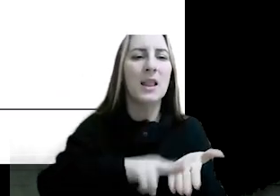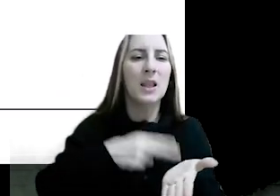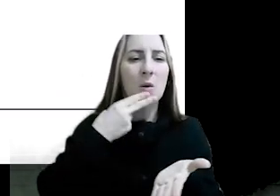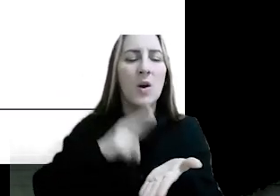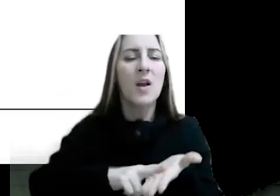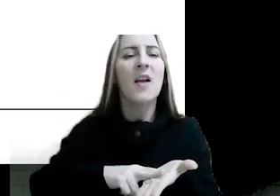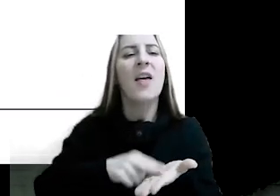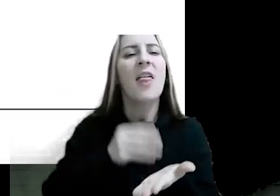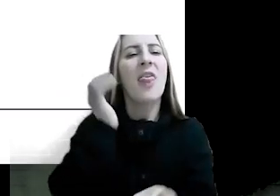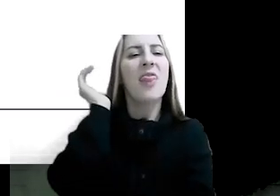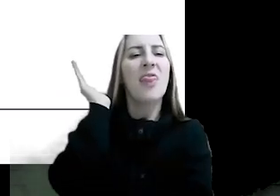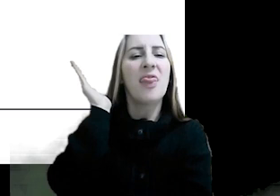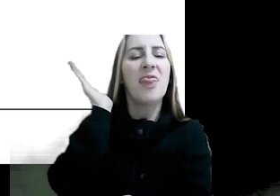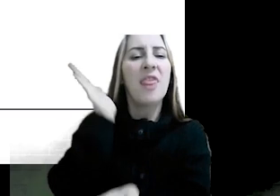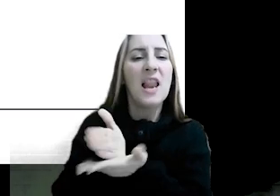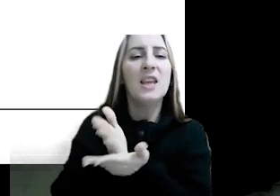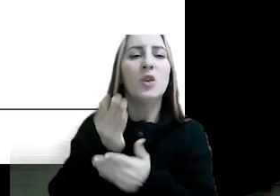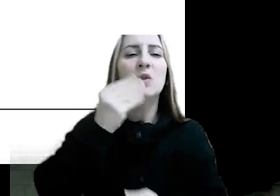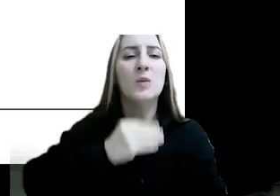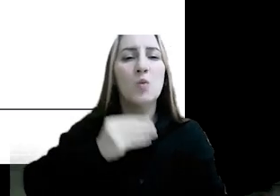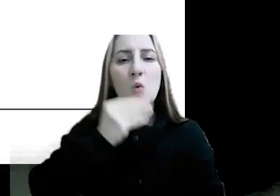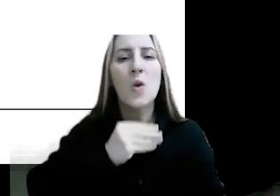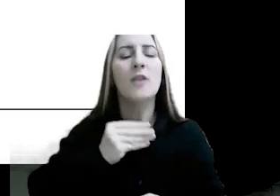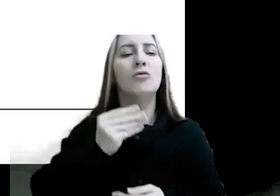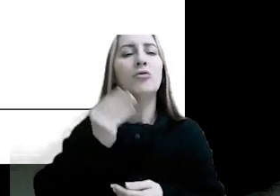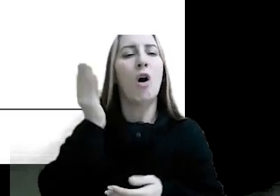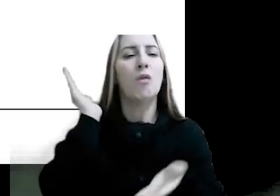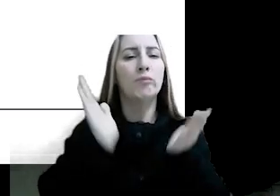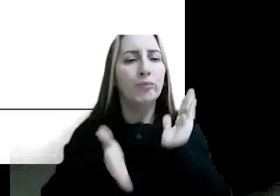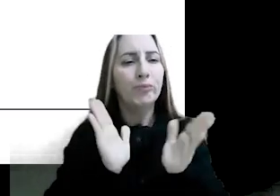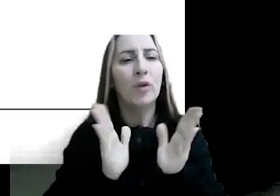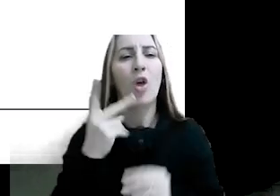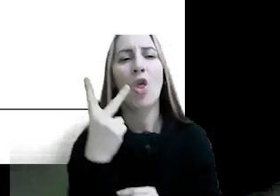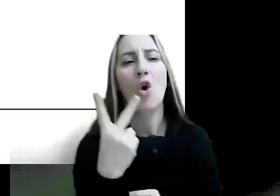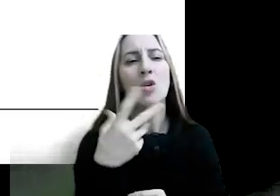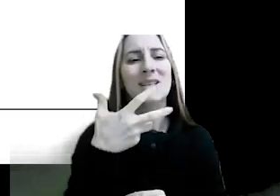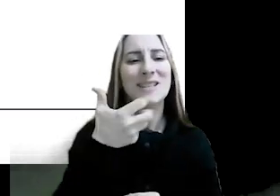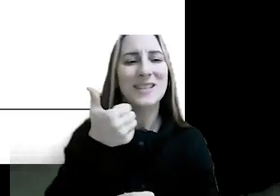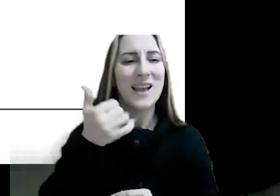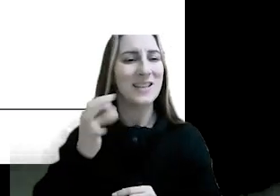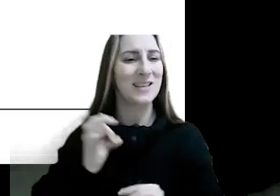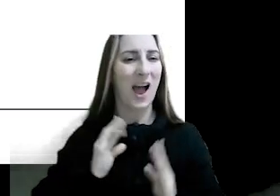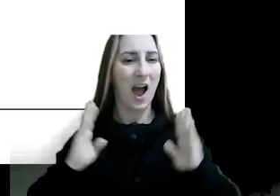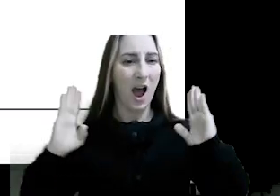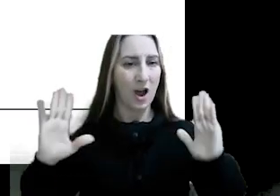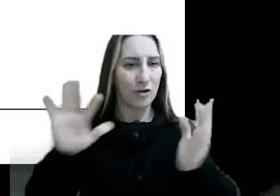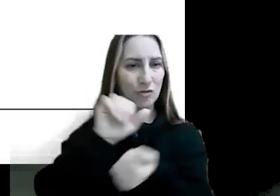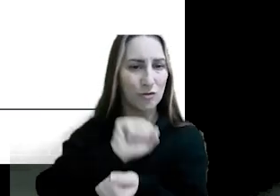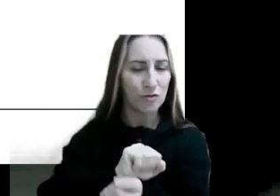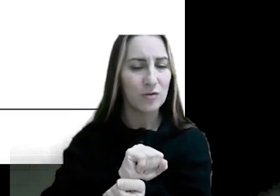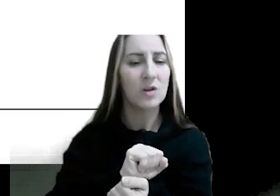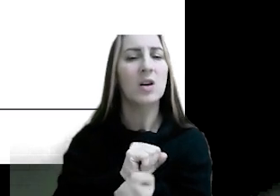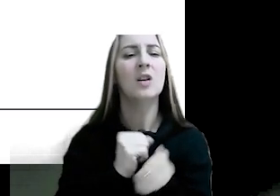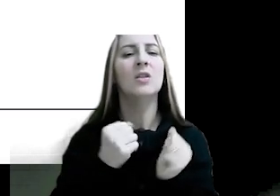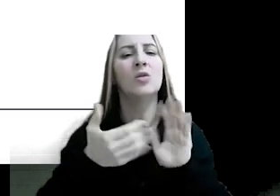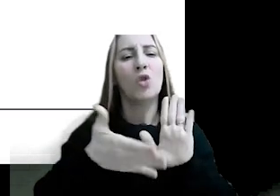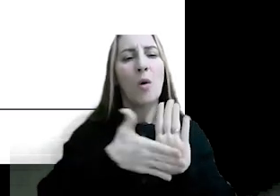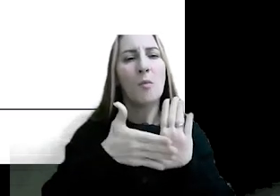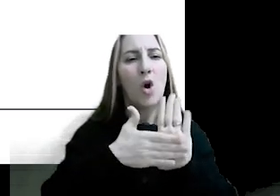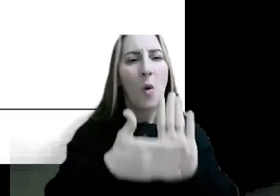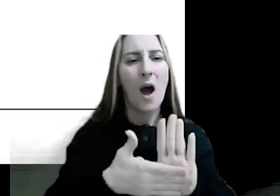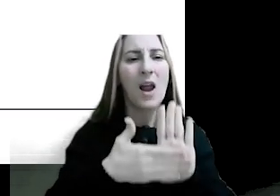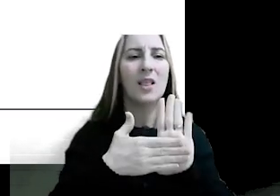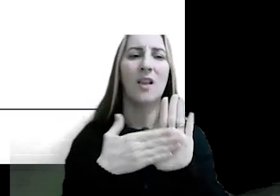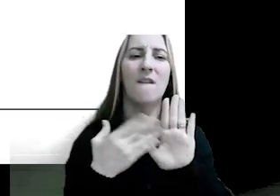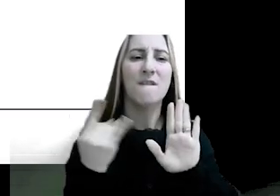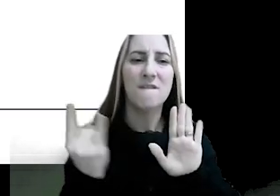simulación decía que iba a ser reprimido con prisión de 2 a 6 años, el que mediante registraciones o comprobantes falsos o cualquier otro